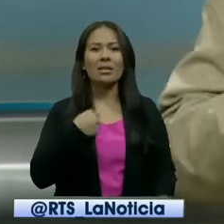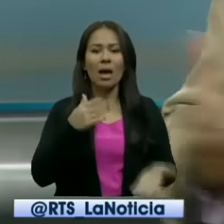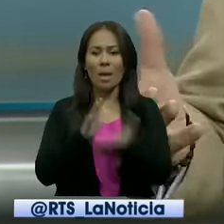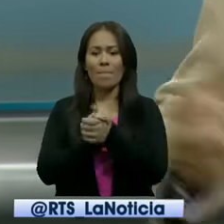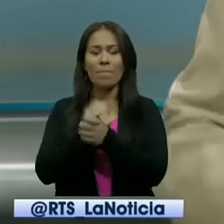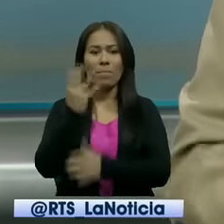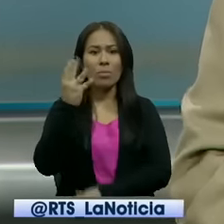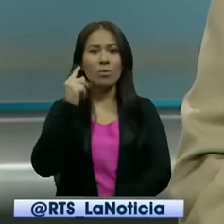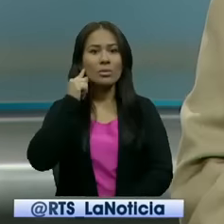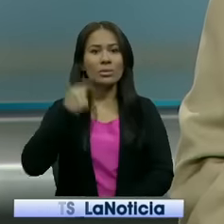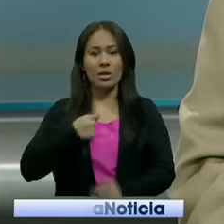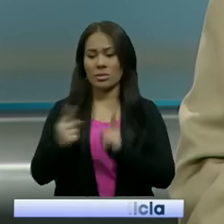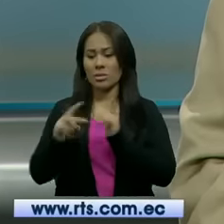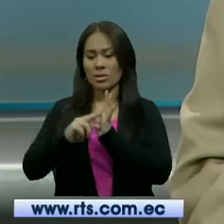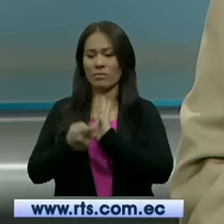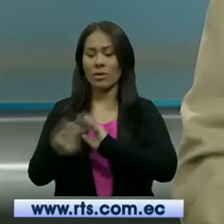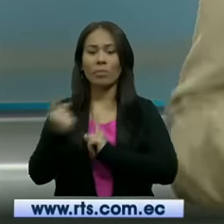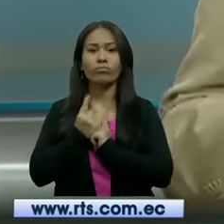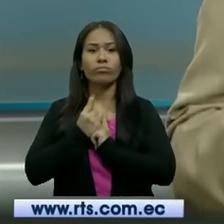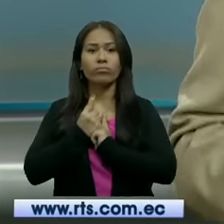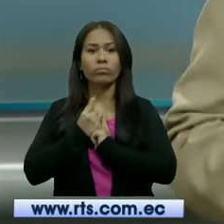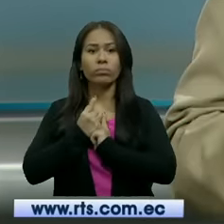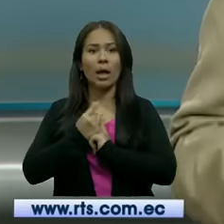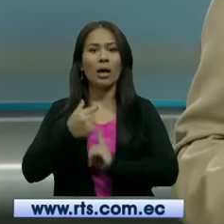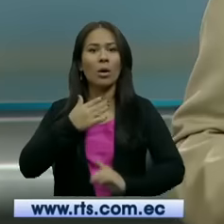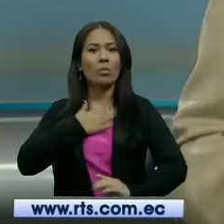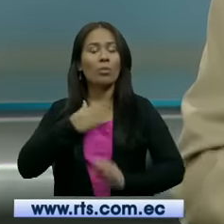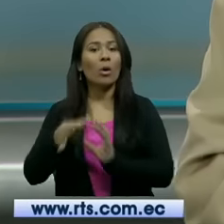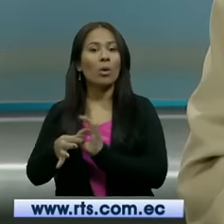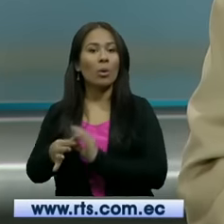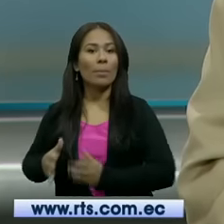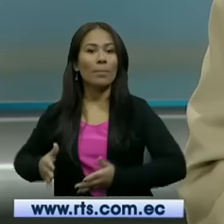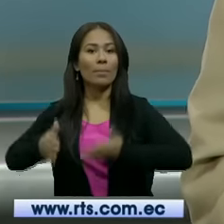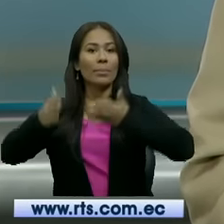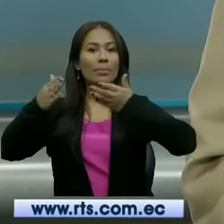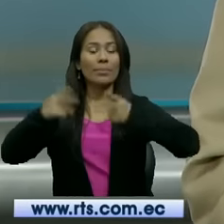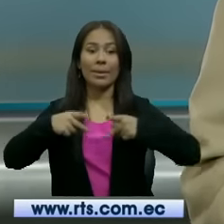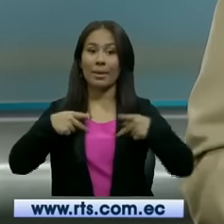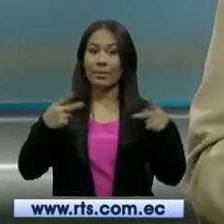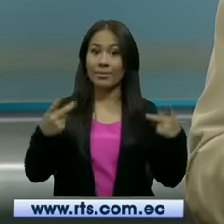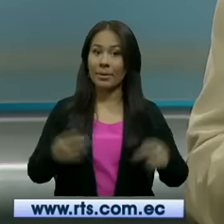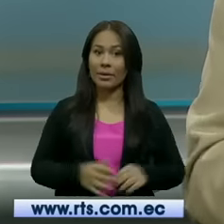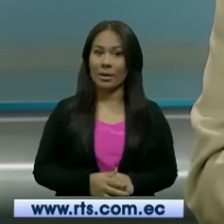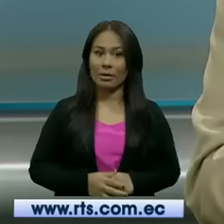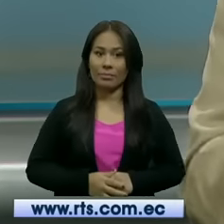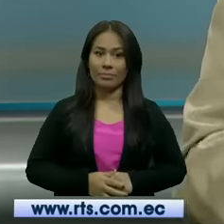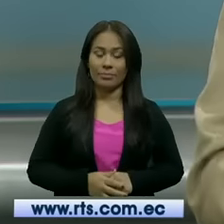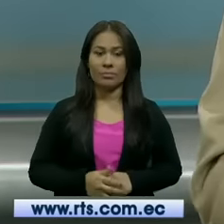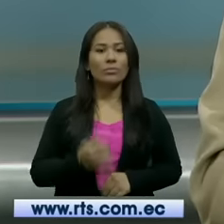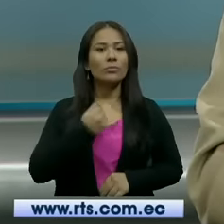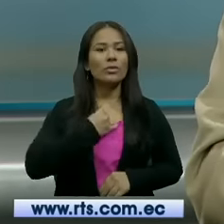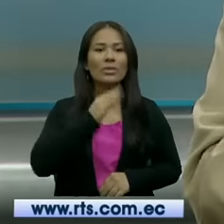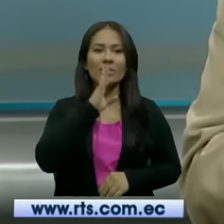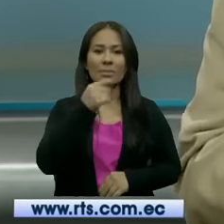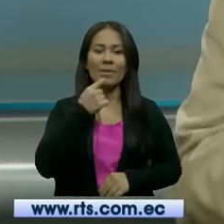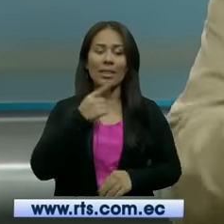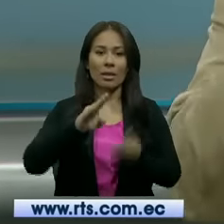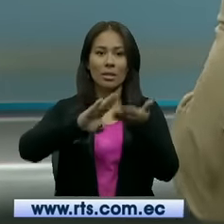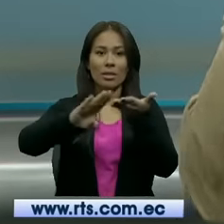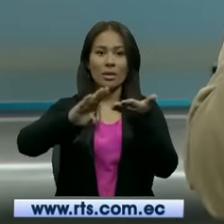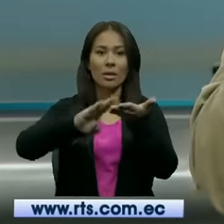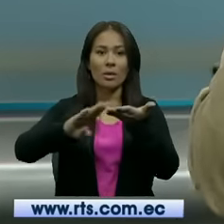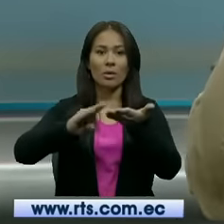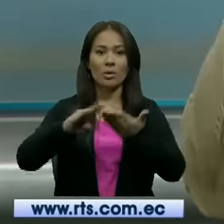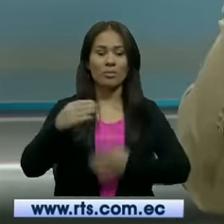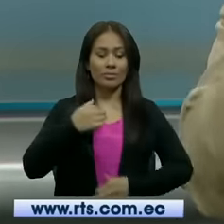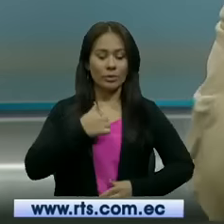uno? Es su compañera de vida. Oigan, permítanme, yo siempre pongo como ejemplo, y discúlpeme que sea